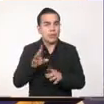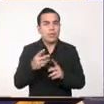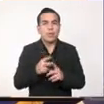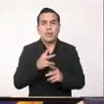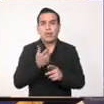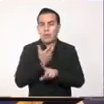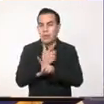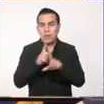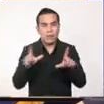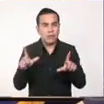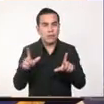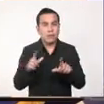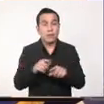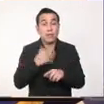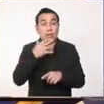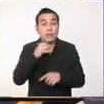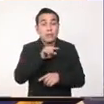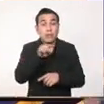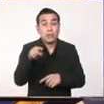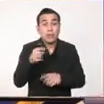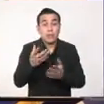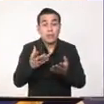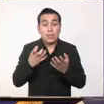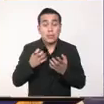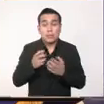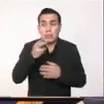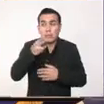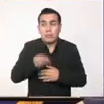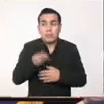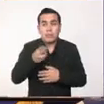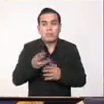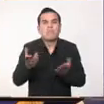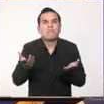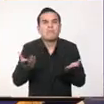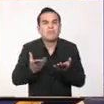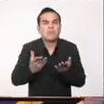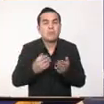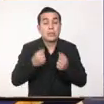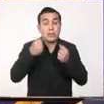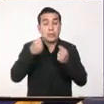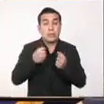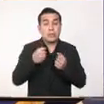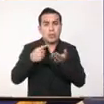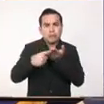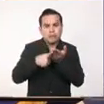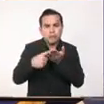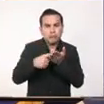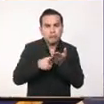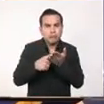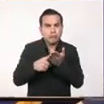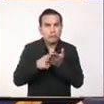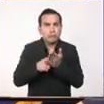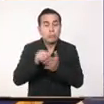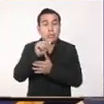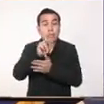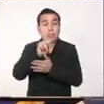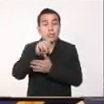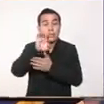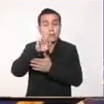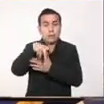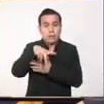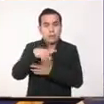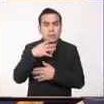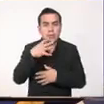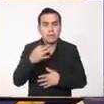a su desarrollo. Si ustedes nos piden que nos anclemos a ellos y que miren, siéntense con FUSADE, siéntense con la NEP, escuchen a Javier